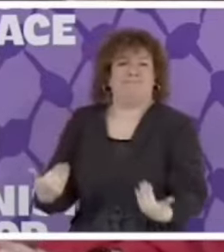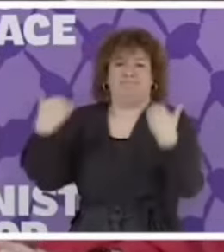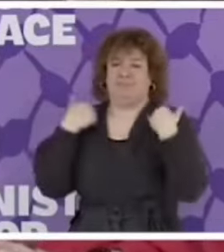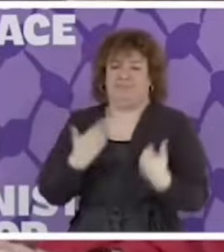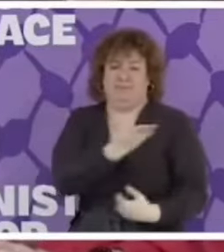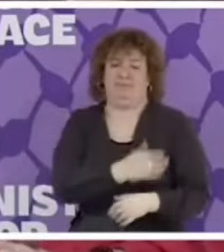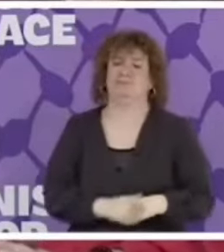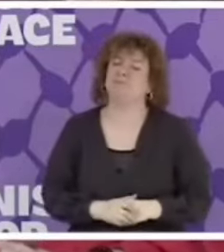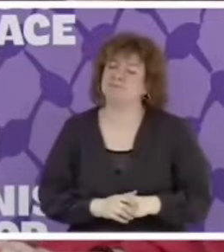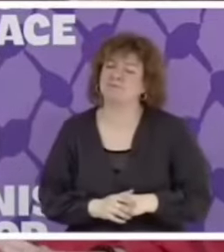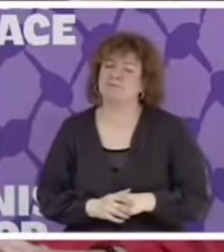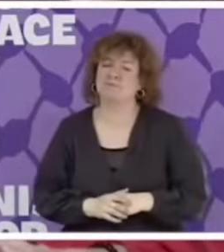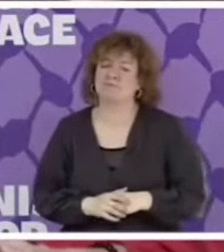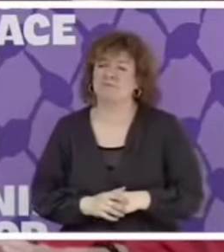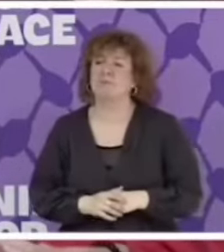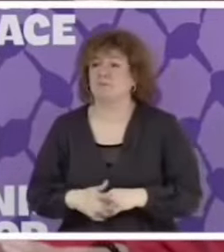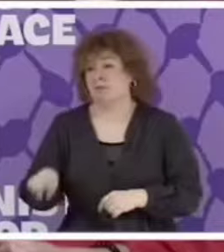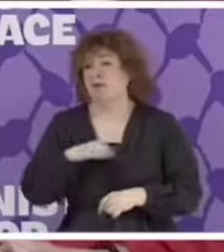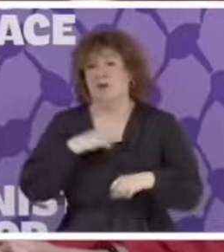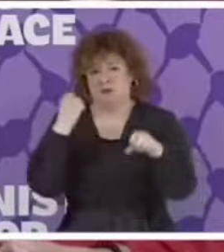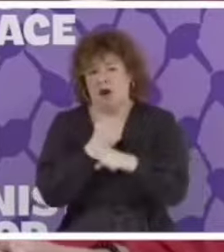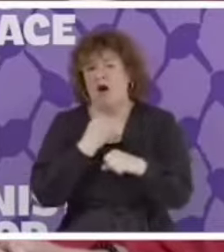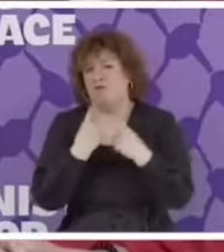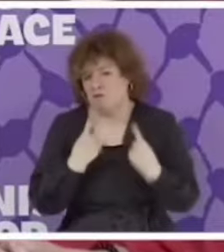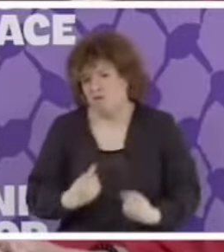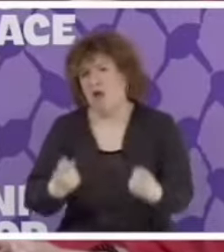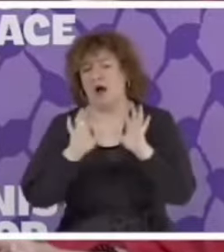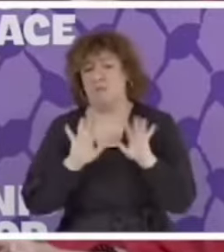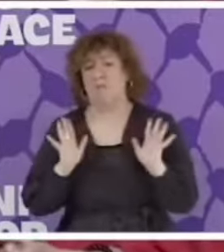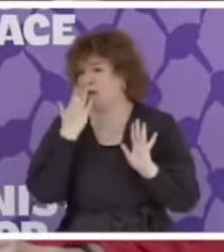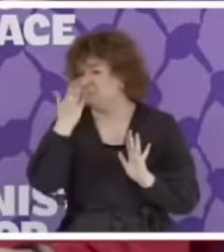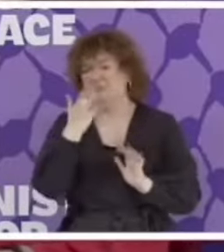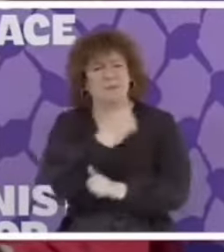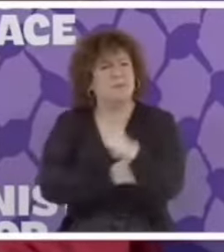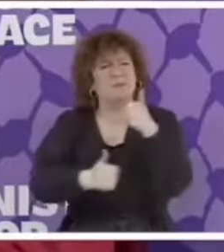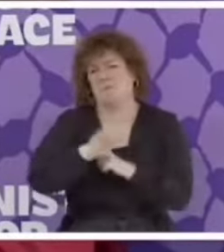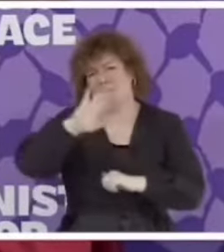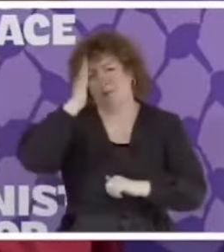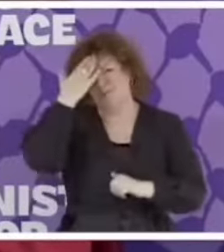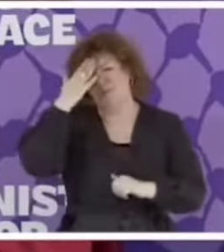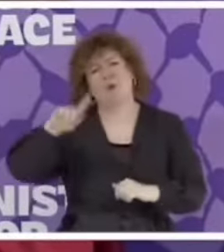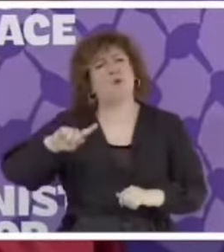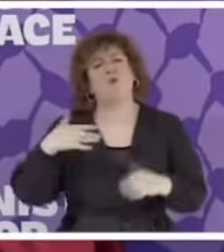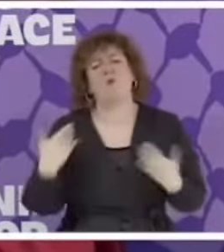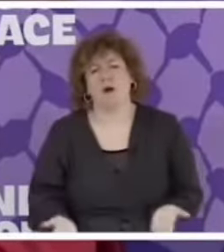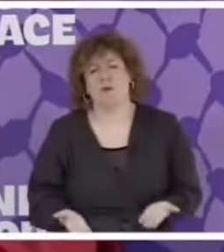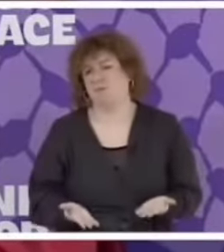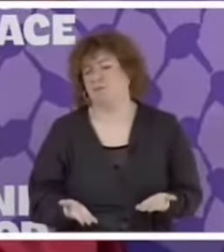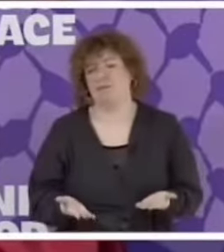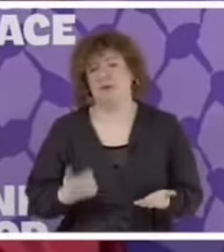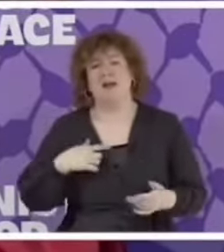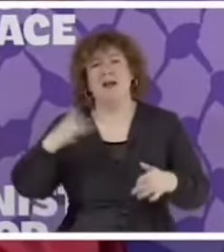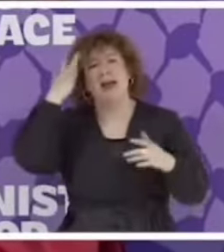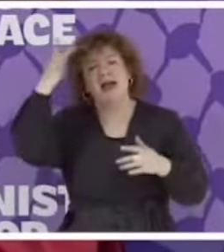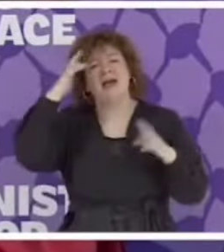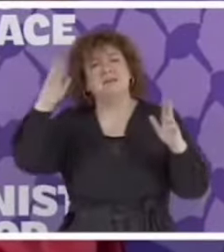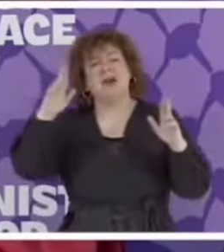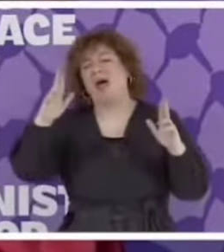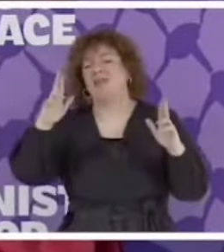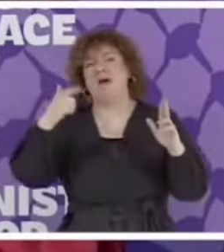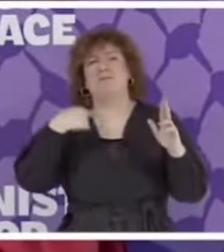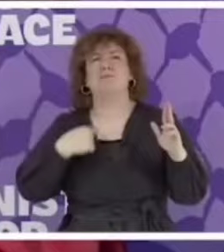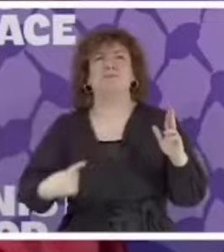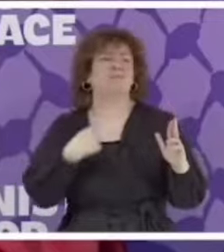Tenemos mucho que hacer, compañeras. Pero la tarea más importante que tenemos es no perder la esperanza.